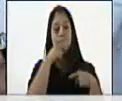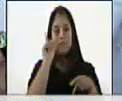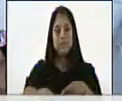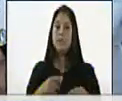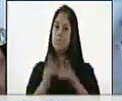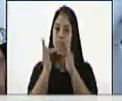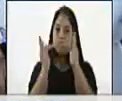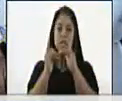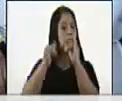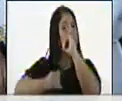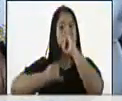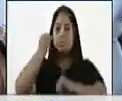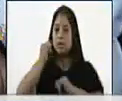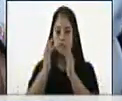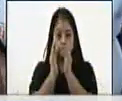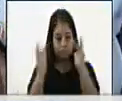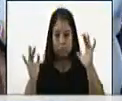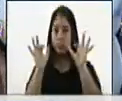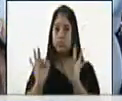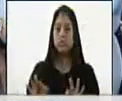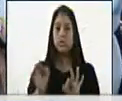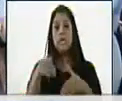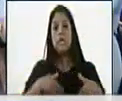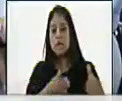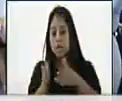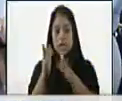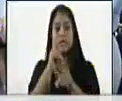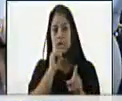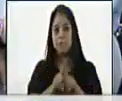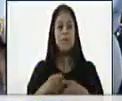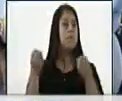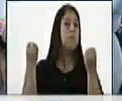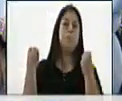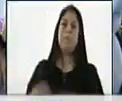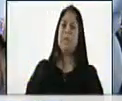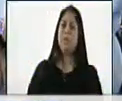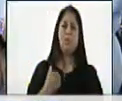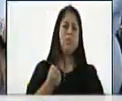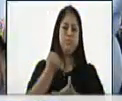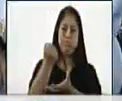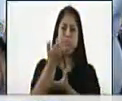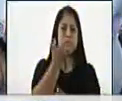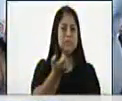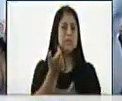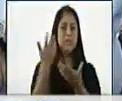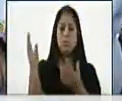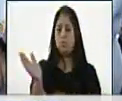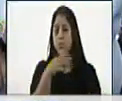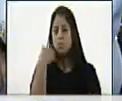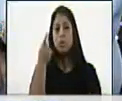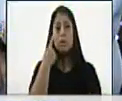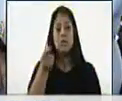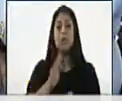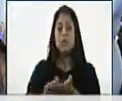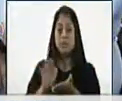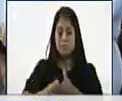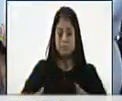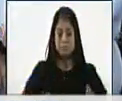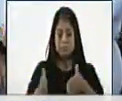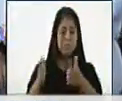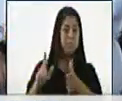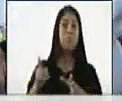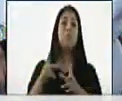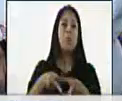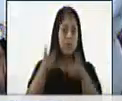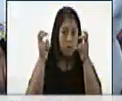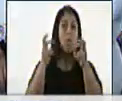sido hace muchos años y que se perdió. Y el Guatemala perdió una gran cantidad de dinero en ese, con ese desfalco que hubo en